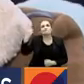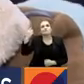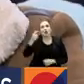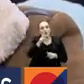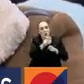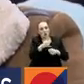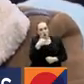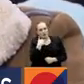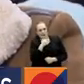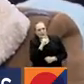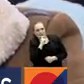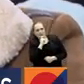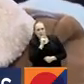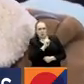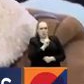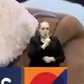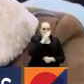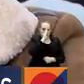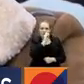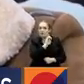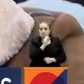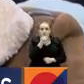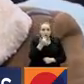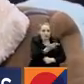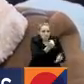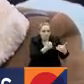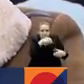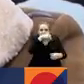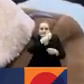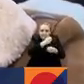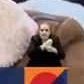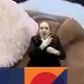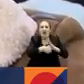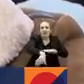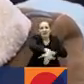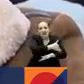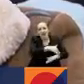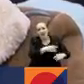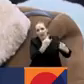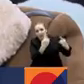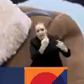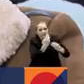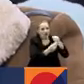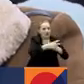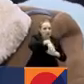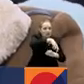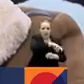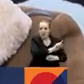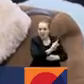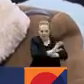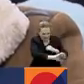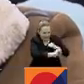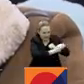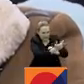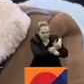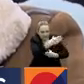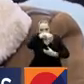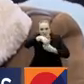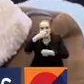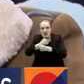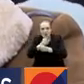jóvenes del desocupe, de las calles, de las distracciones y aprovechemos esos conocimientos que ellos